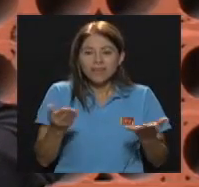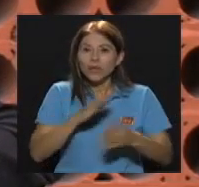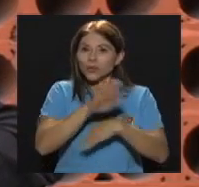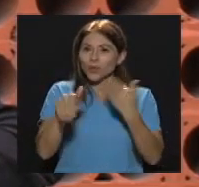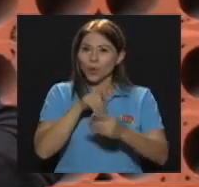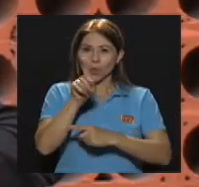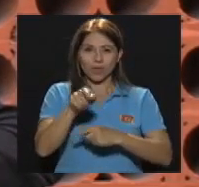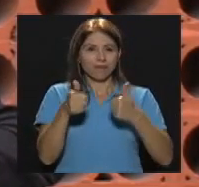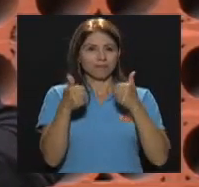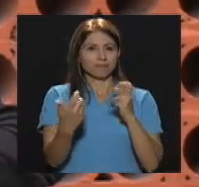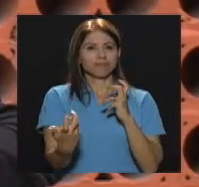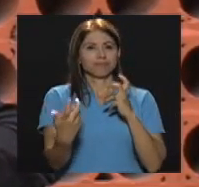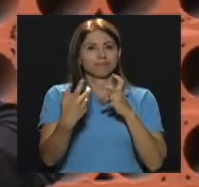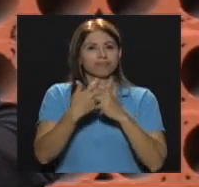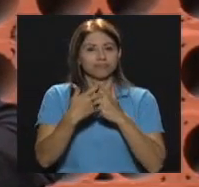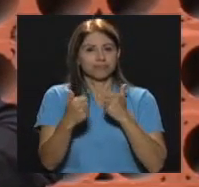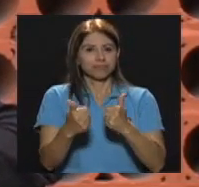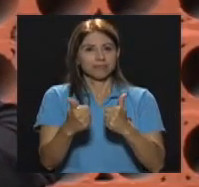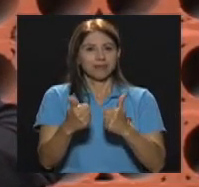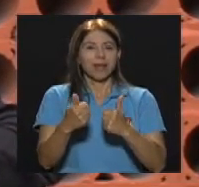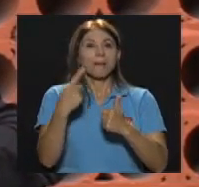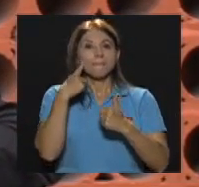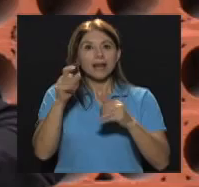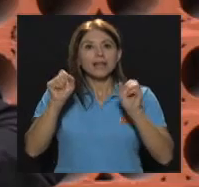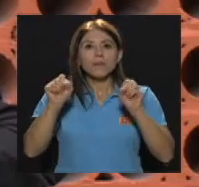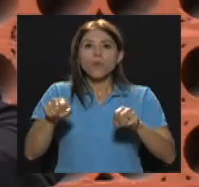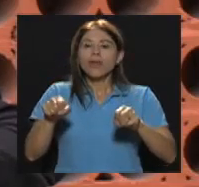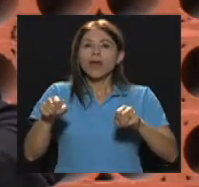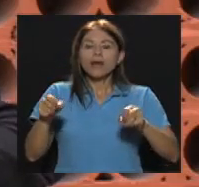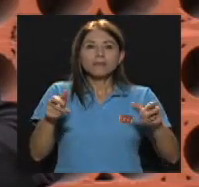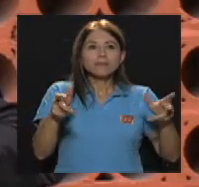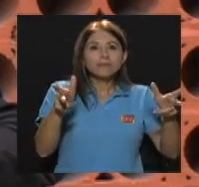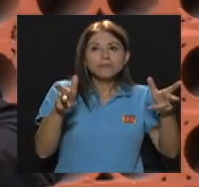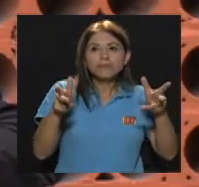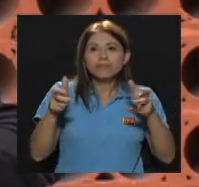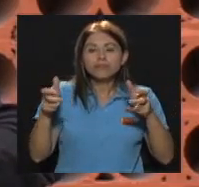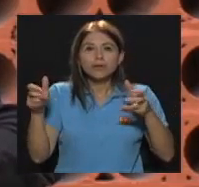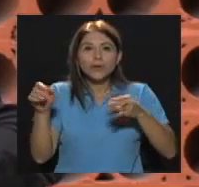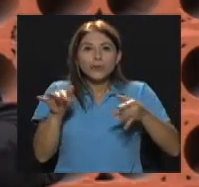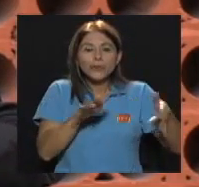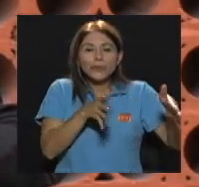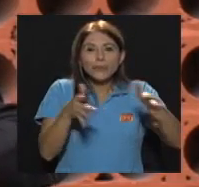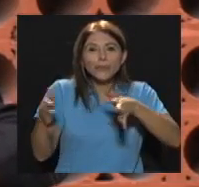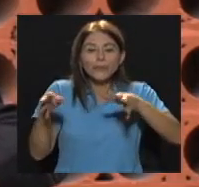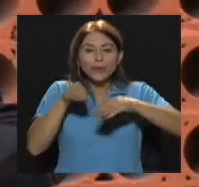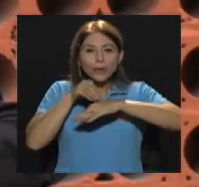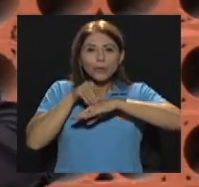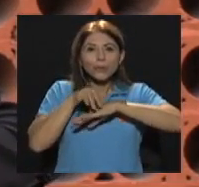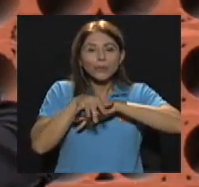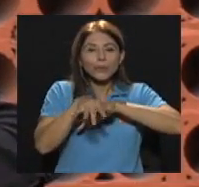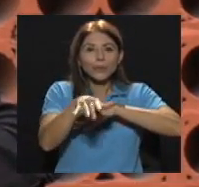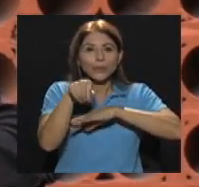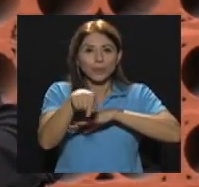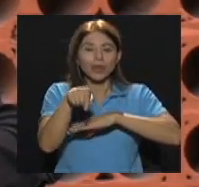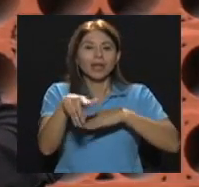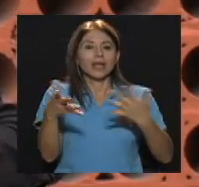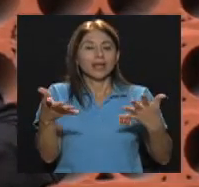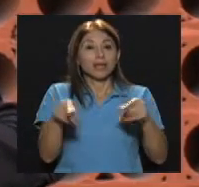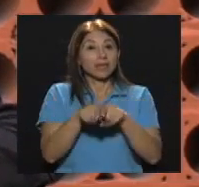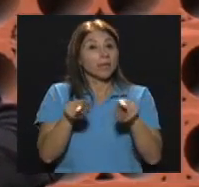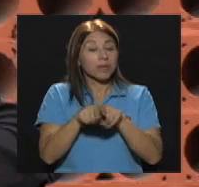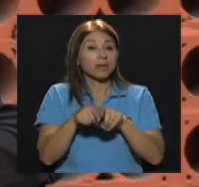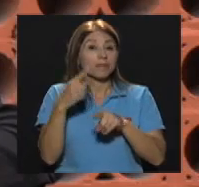estar correctamente bien diseñadas para captar los vientos dominantes de la zona donde se está implantando una vivienda y